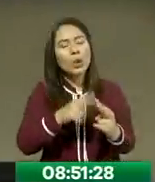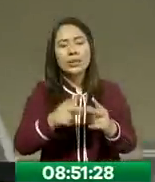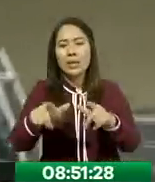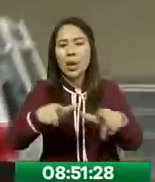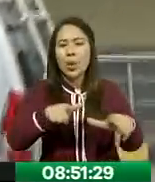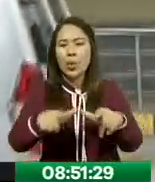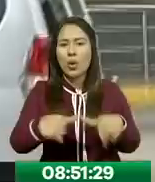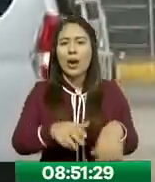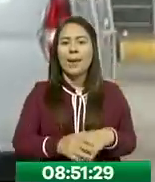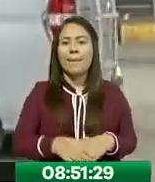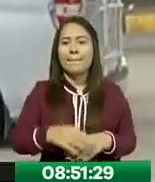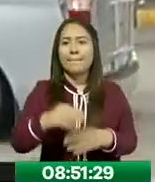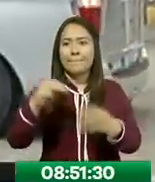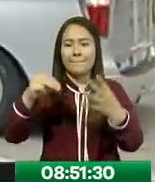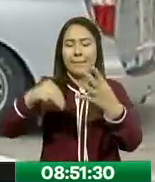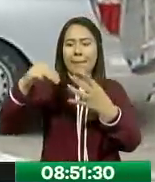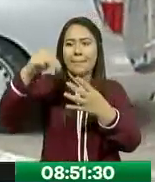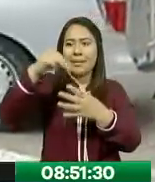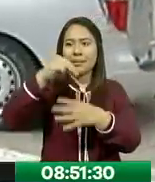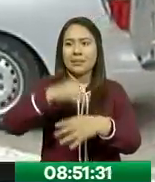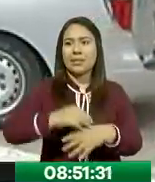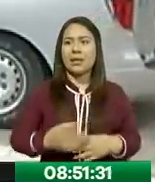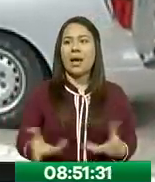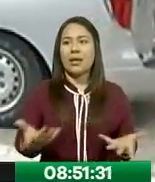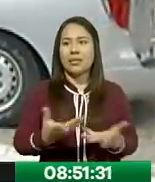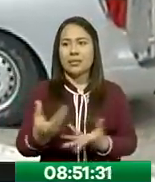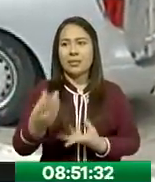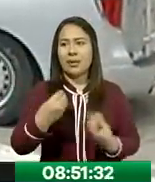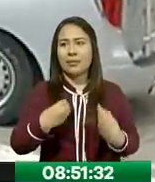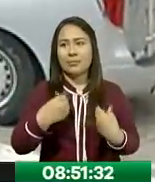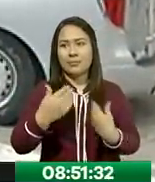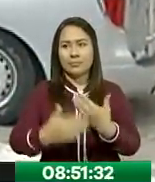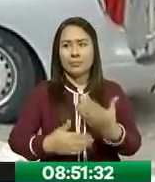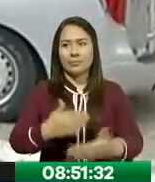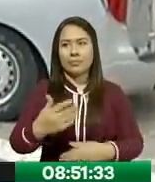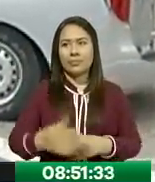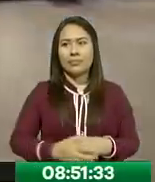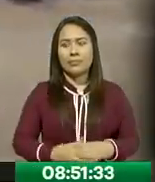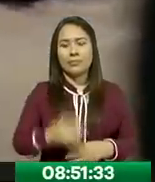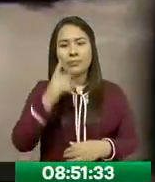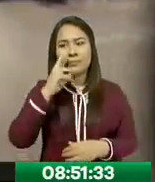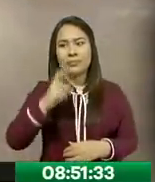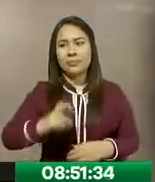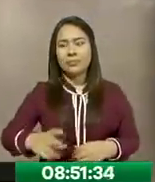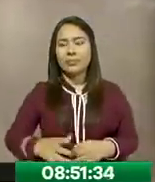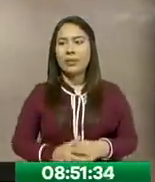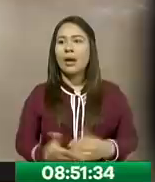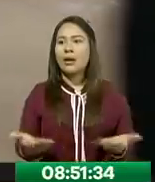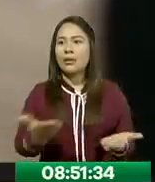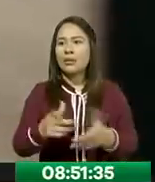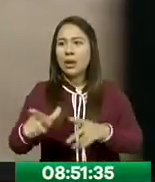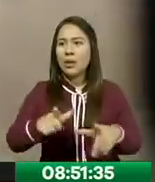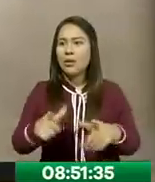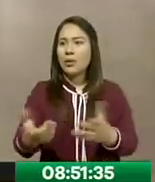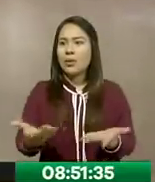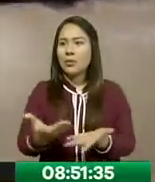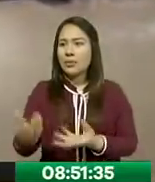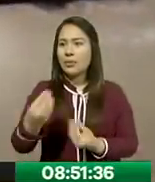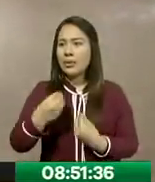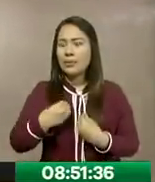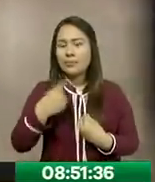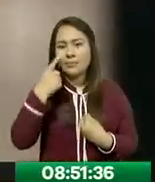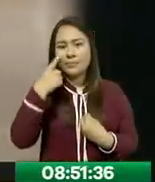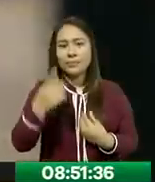El Cerro de Mapasingue Este, al norte de Guayaquil, fue asaltado por un sujeto mientras realizaba sus labores